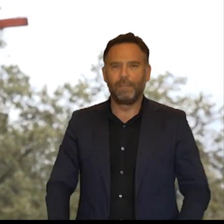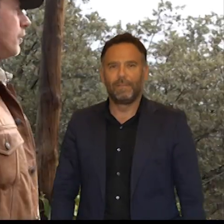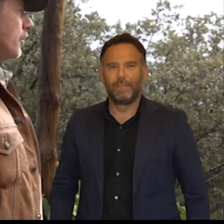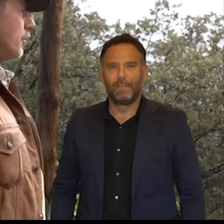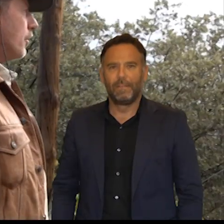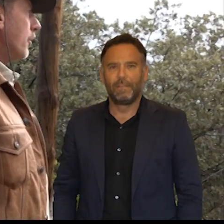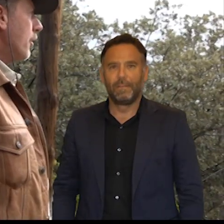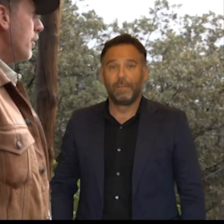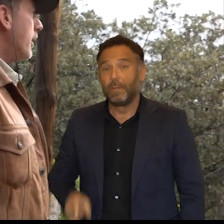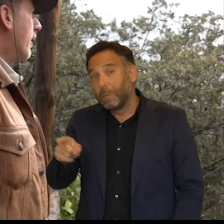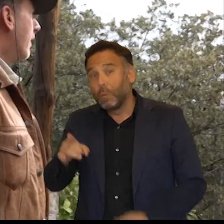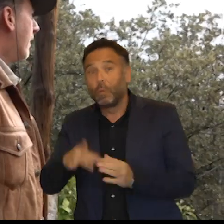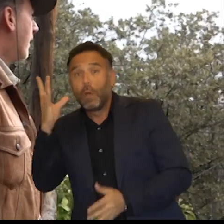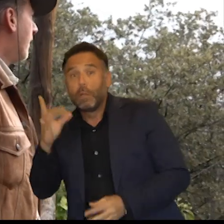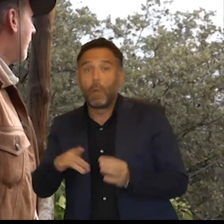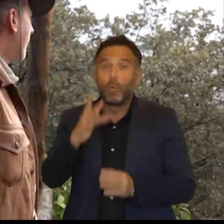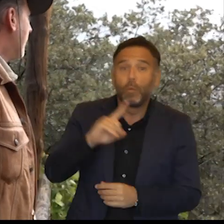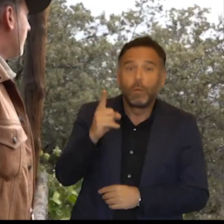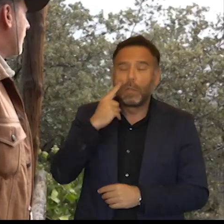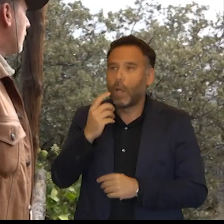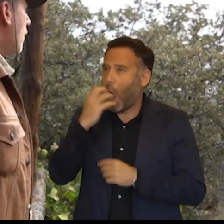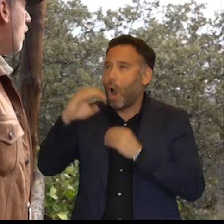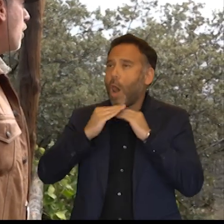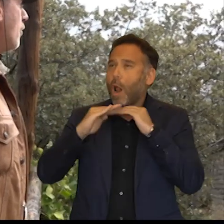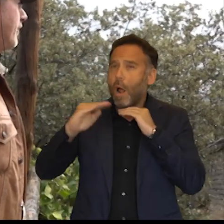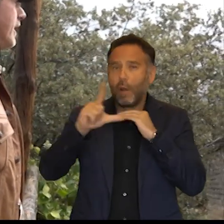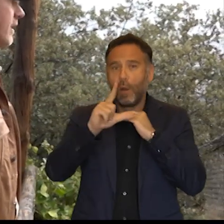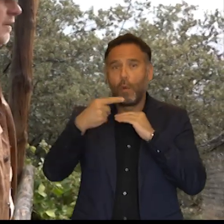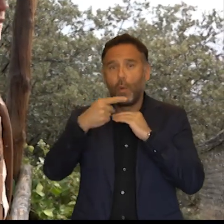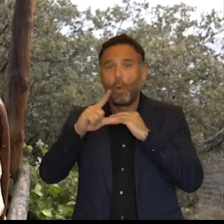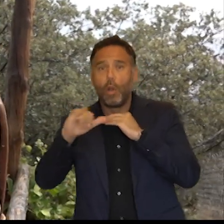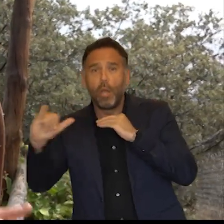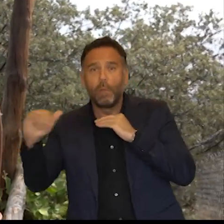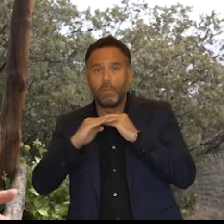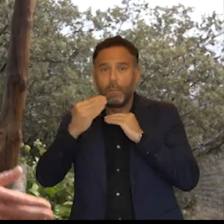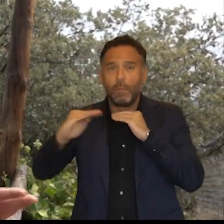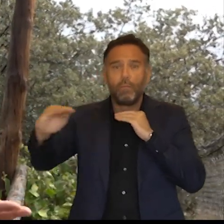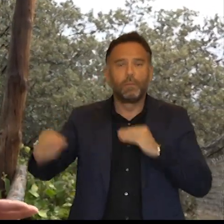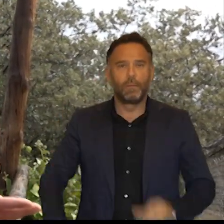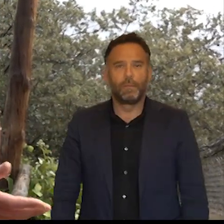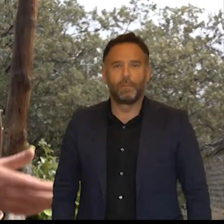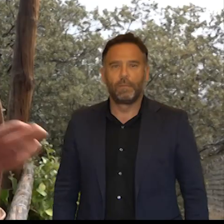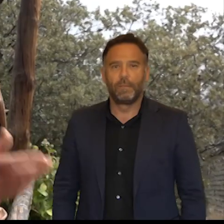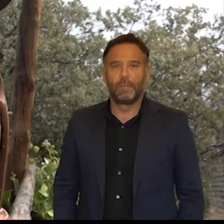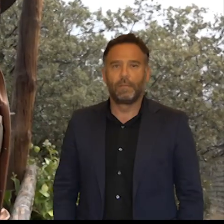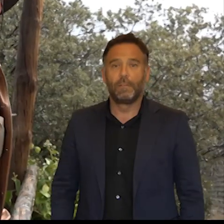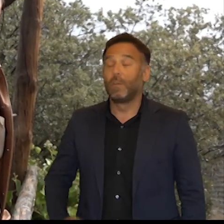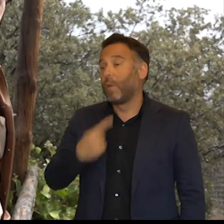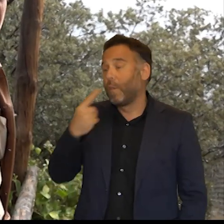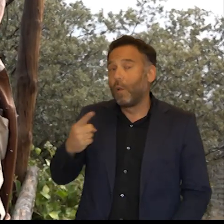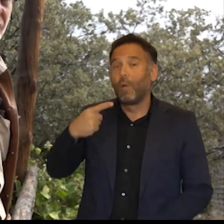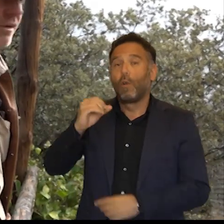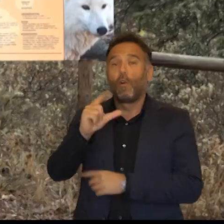o no? ¡Uy, uy, uy, uy, uy, uy! ¿Qué le estás diciendo? ¡Wolfling! ¡Wolfling! Digo, Wolfling es lobato,